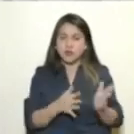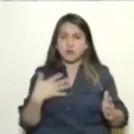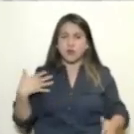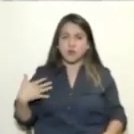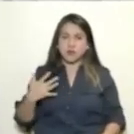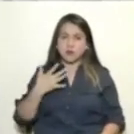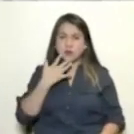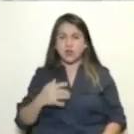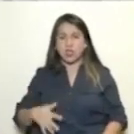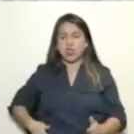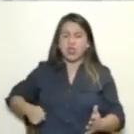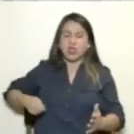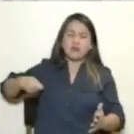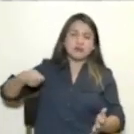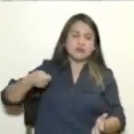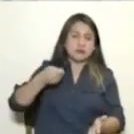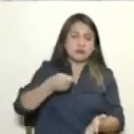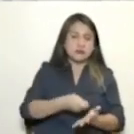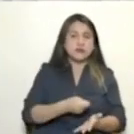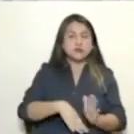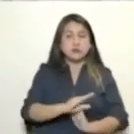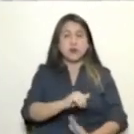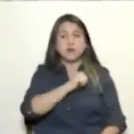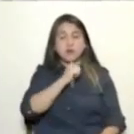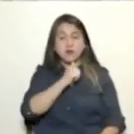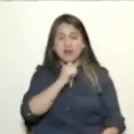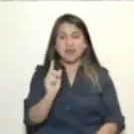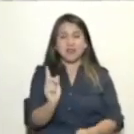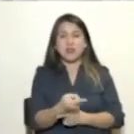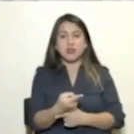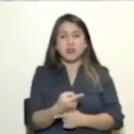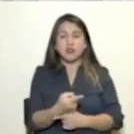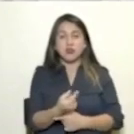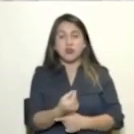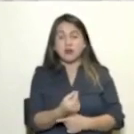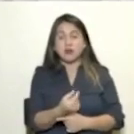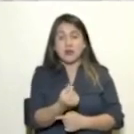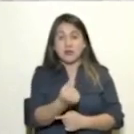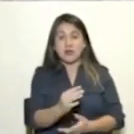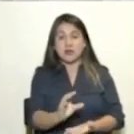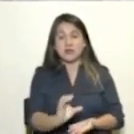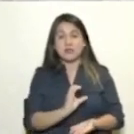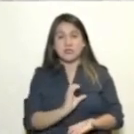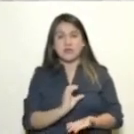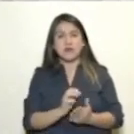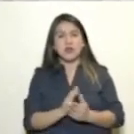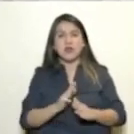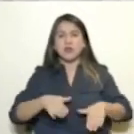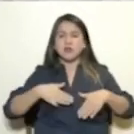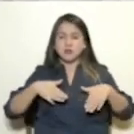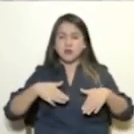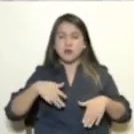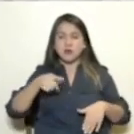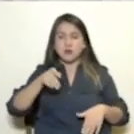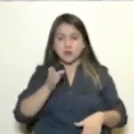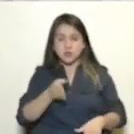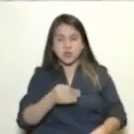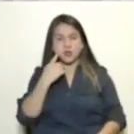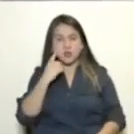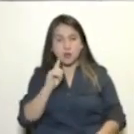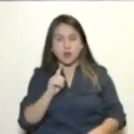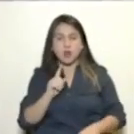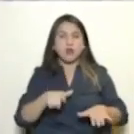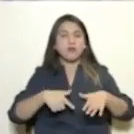importante porque equivaldría en la práctica que los más modestos automáticamente recibirían, si no el 19%, pero